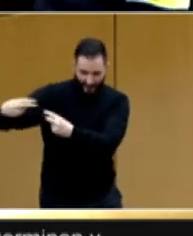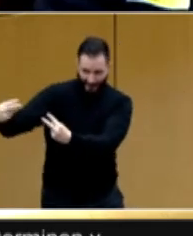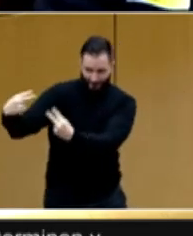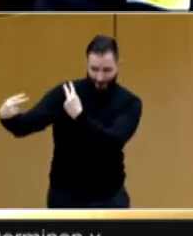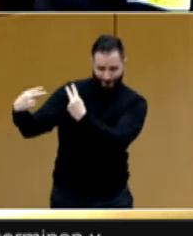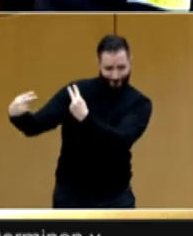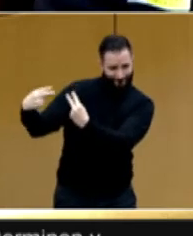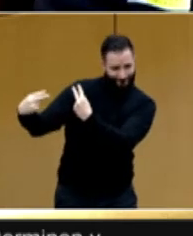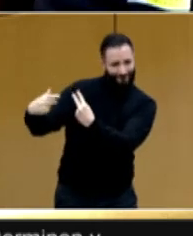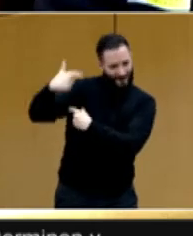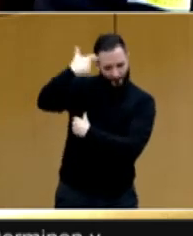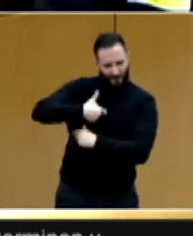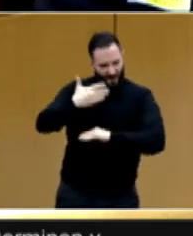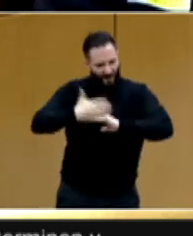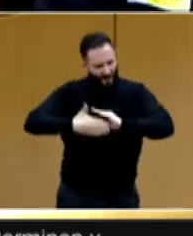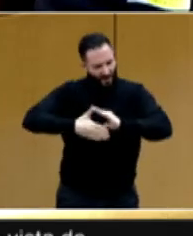limitaciones